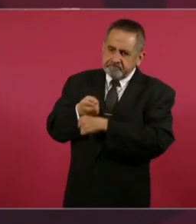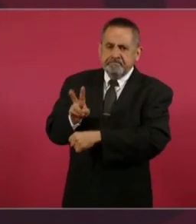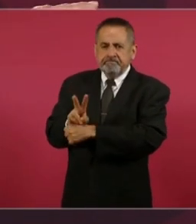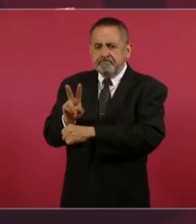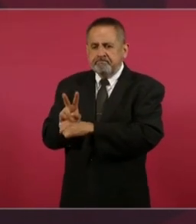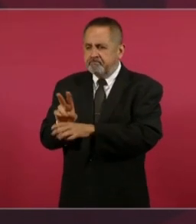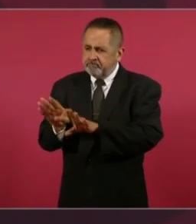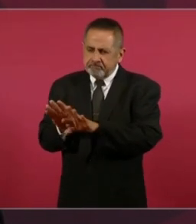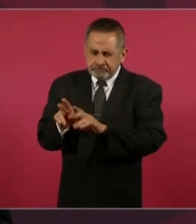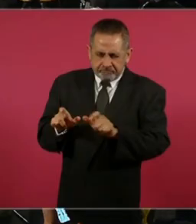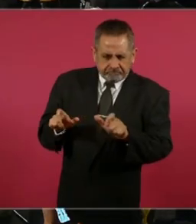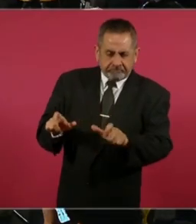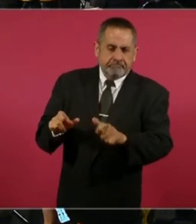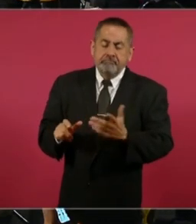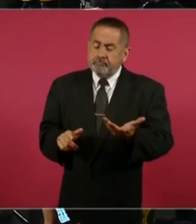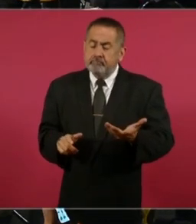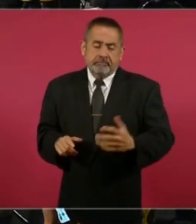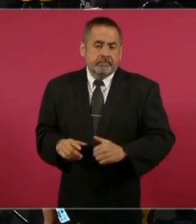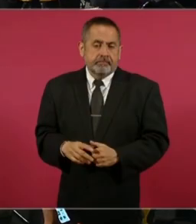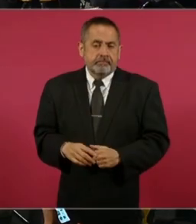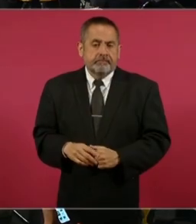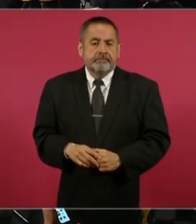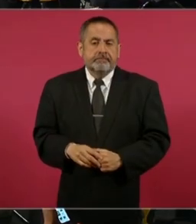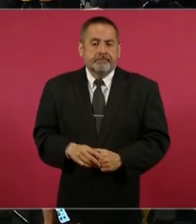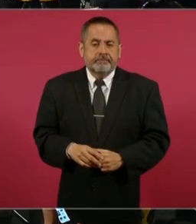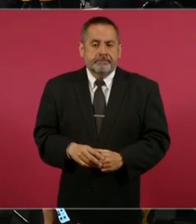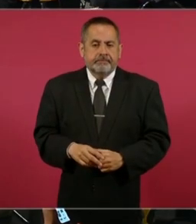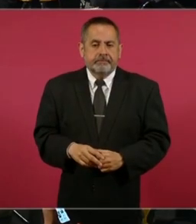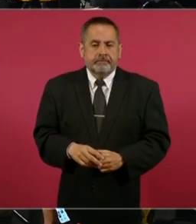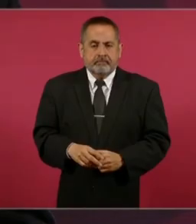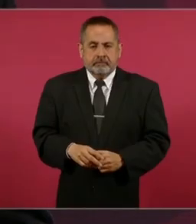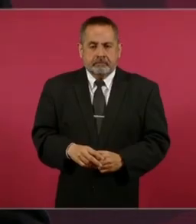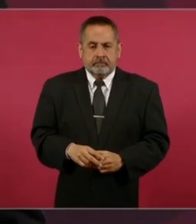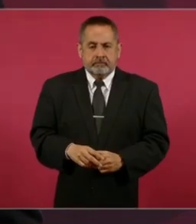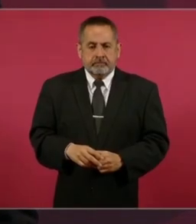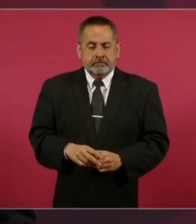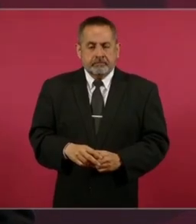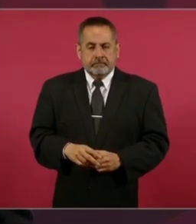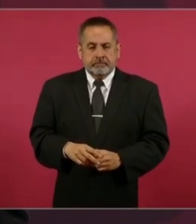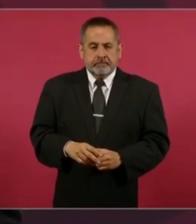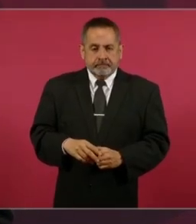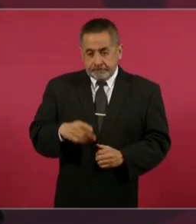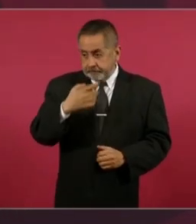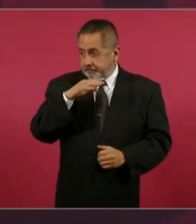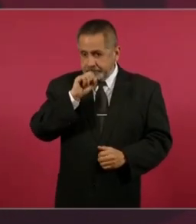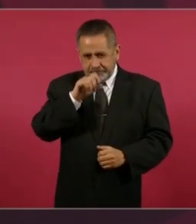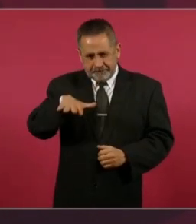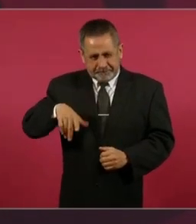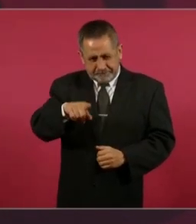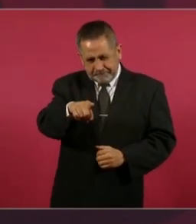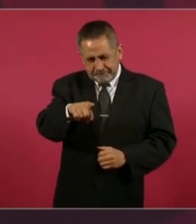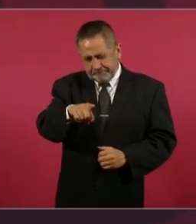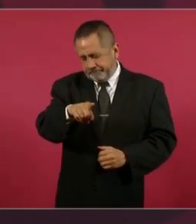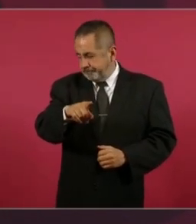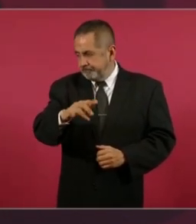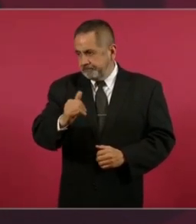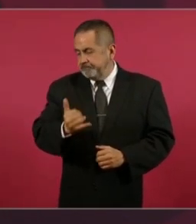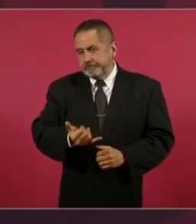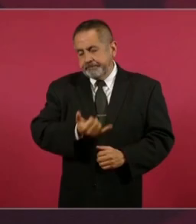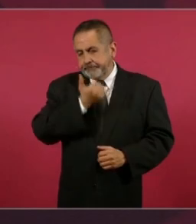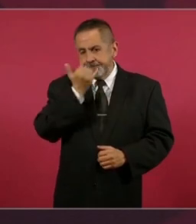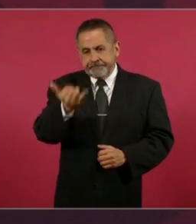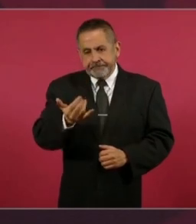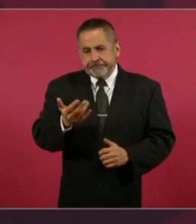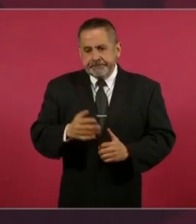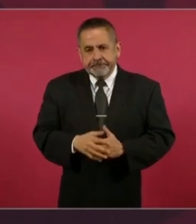eso que hicieron fue también un error